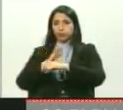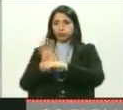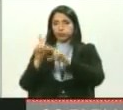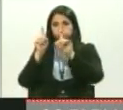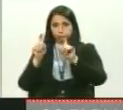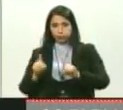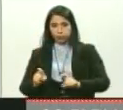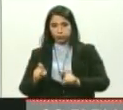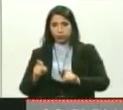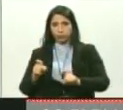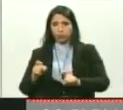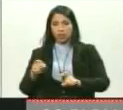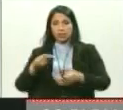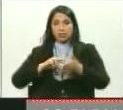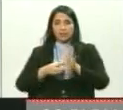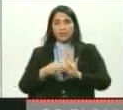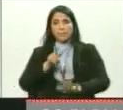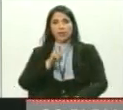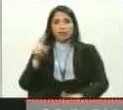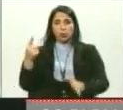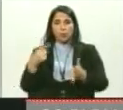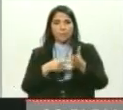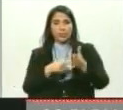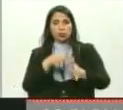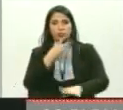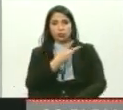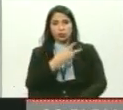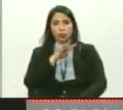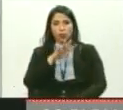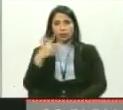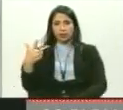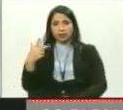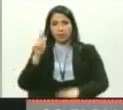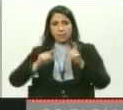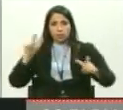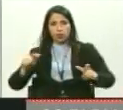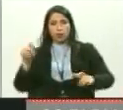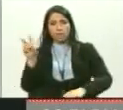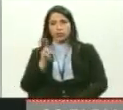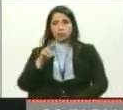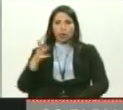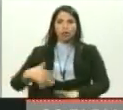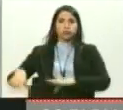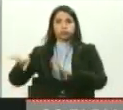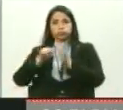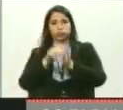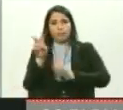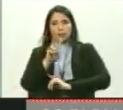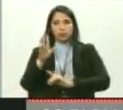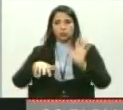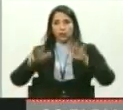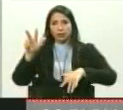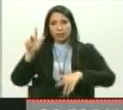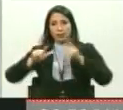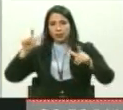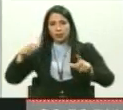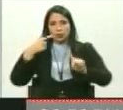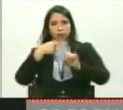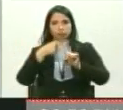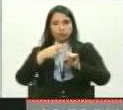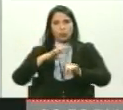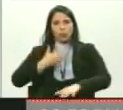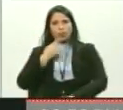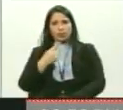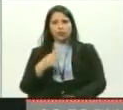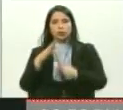que de 21.243 venezolanos y venezolanos, 13 casos positivos. Puedo decir que